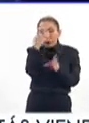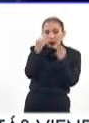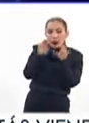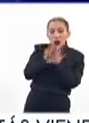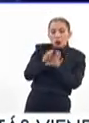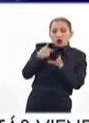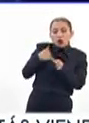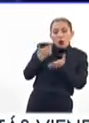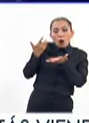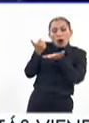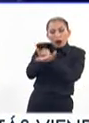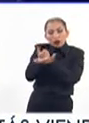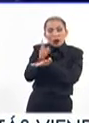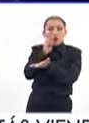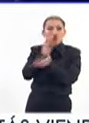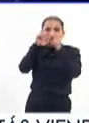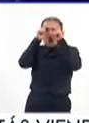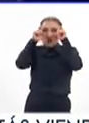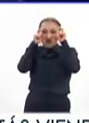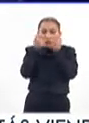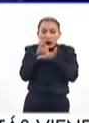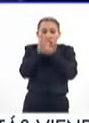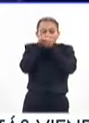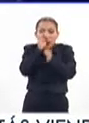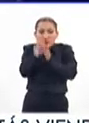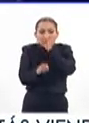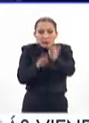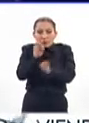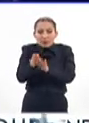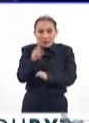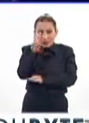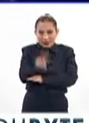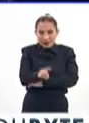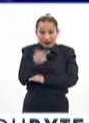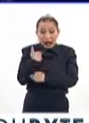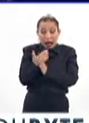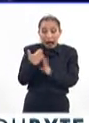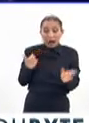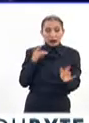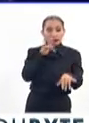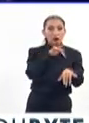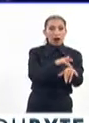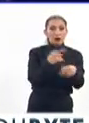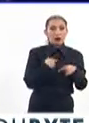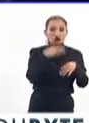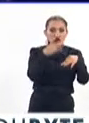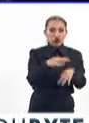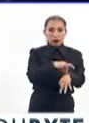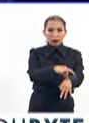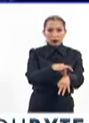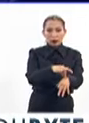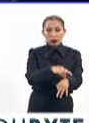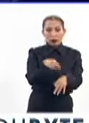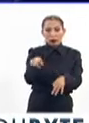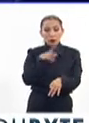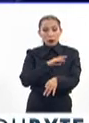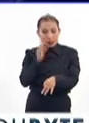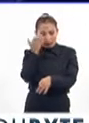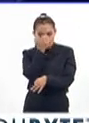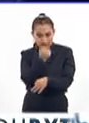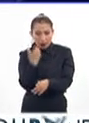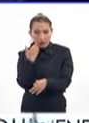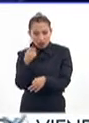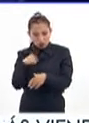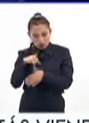aprenda a hacerlo en un simulador, aprenda a hacerlo en la realidad virtual, antes de poder tocar a un paciente, que demuestre que tiene las